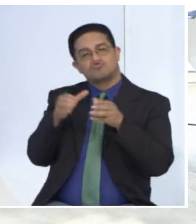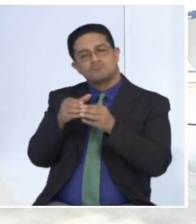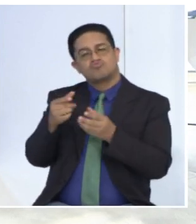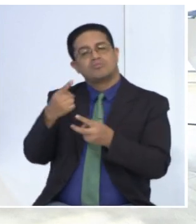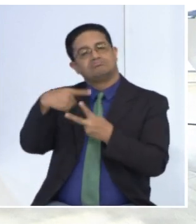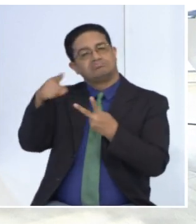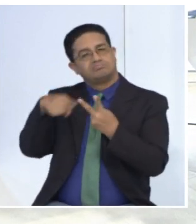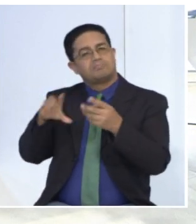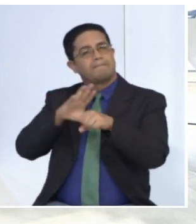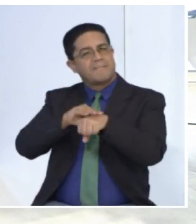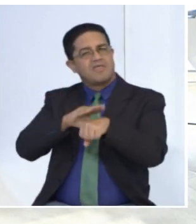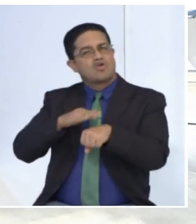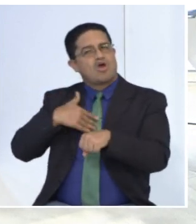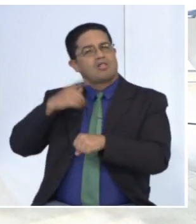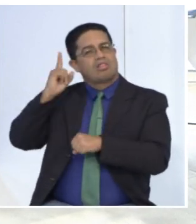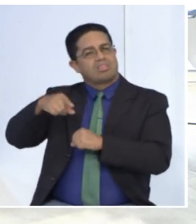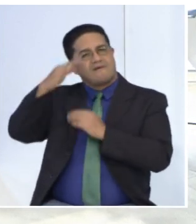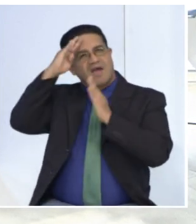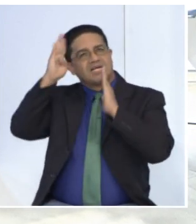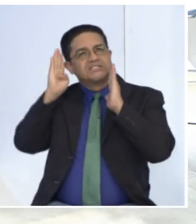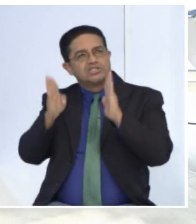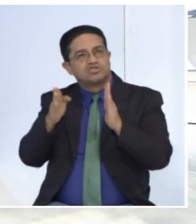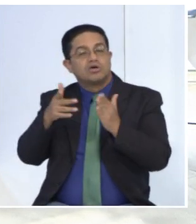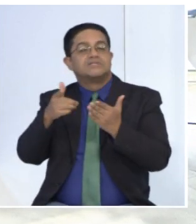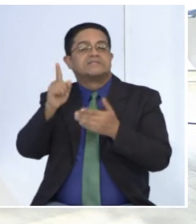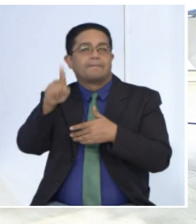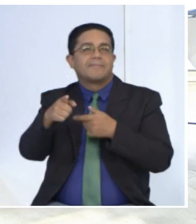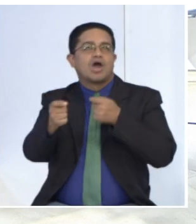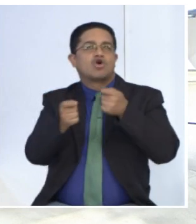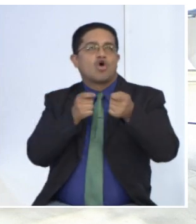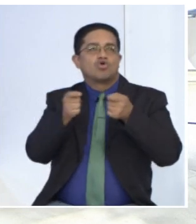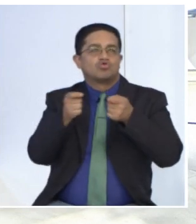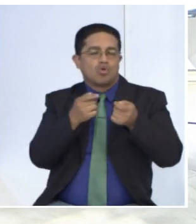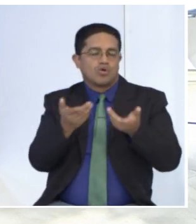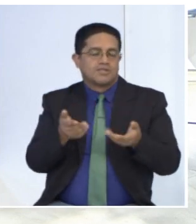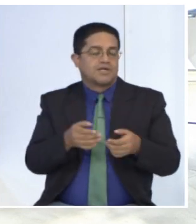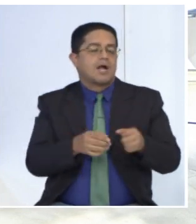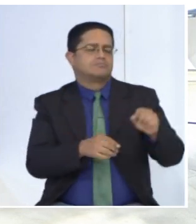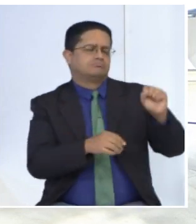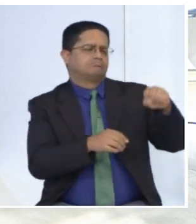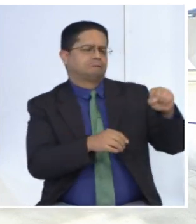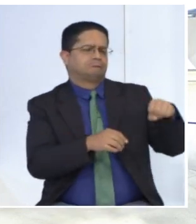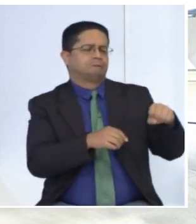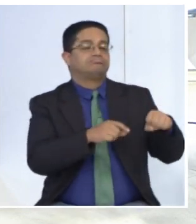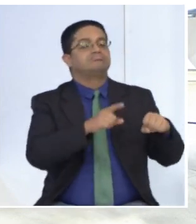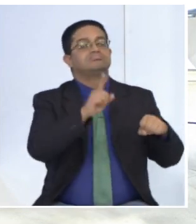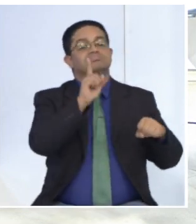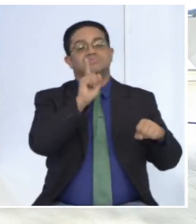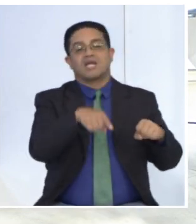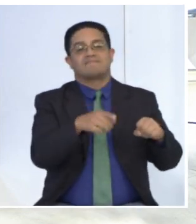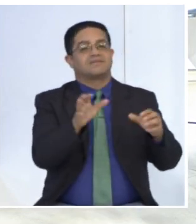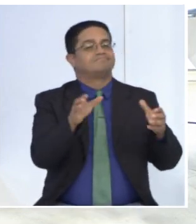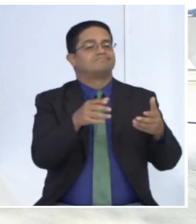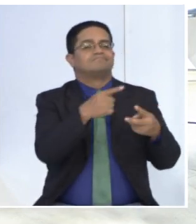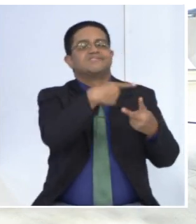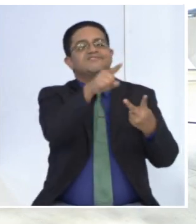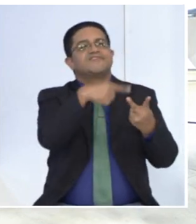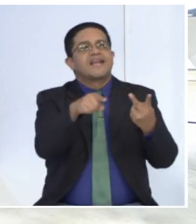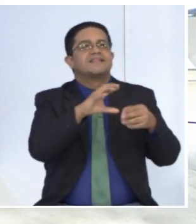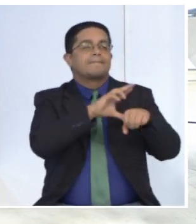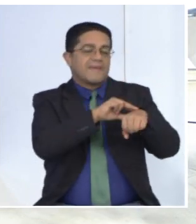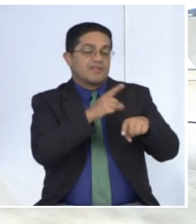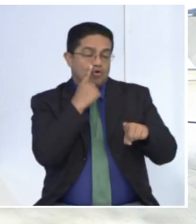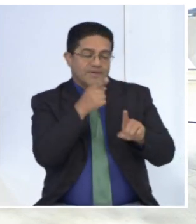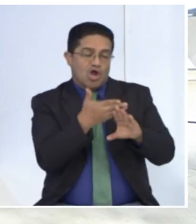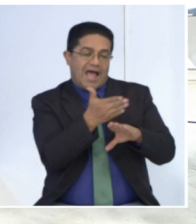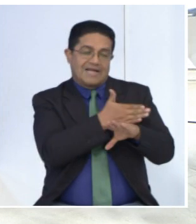poder atender a este paciente y además que esté bien controlado esta diabetes. Totalmente, tiene que ser un equipo multidisciplinario, pero yo quiero recalcar